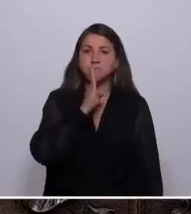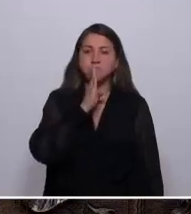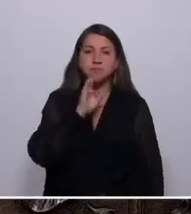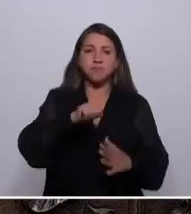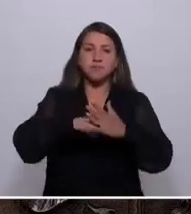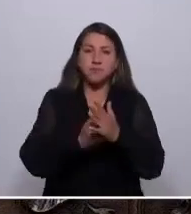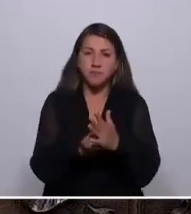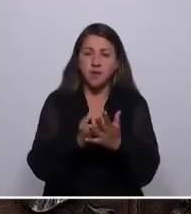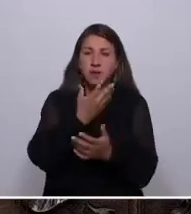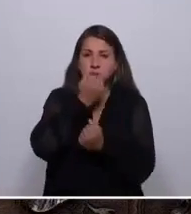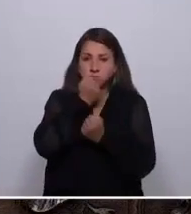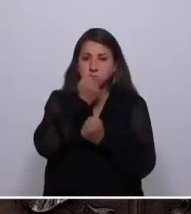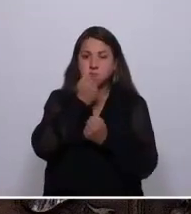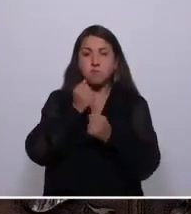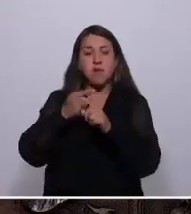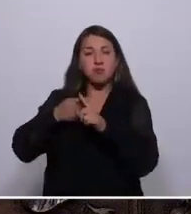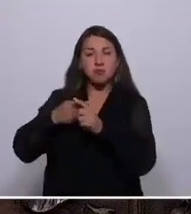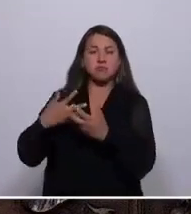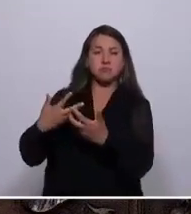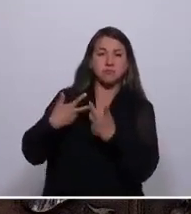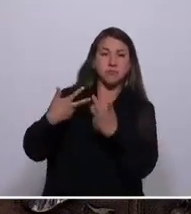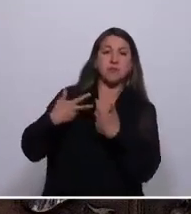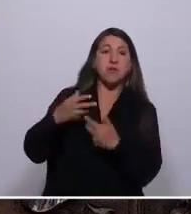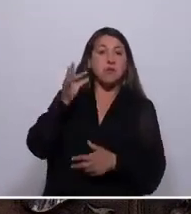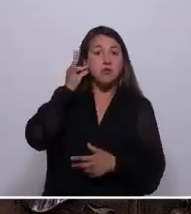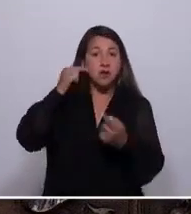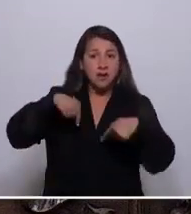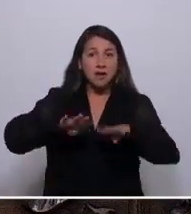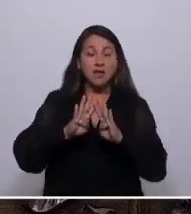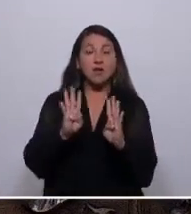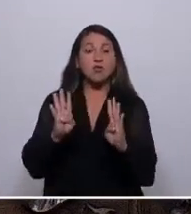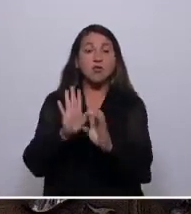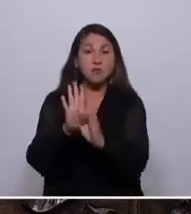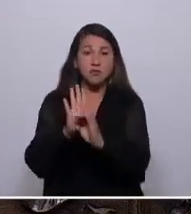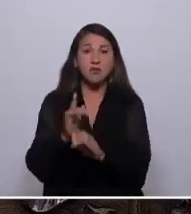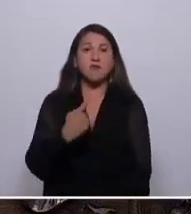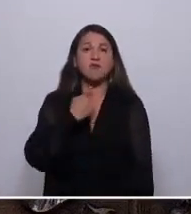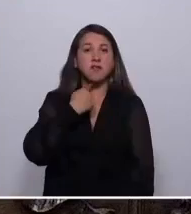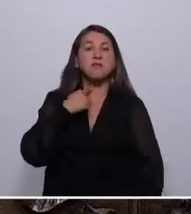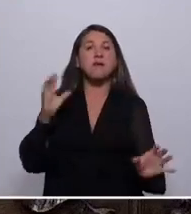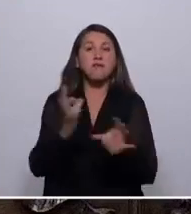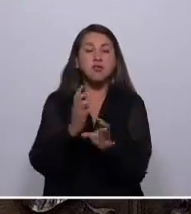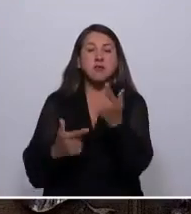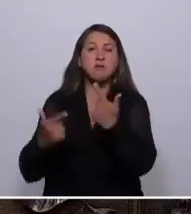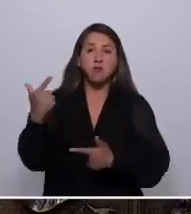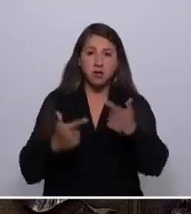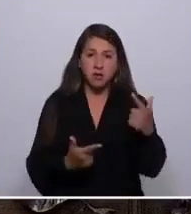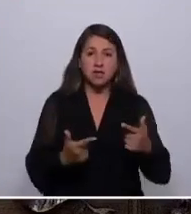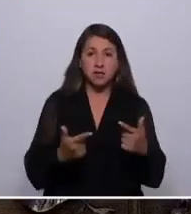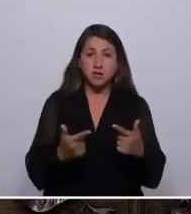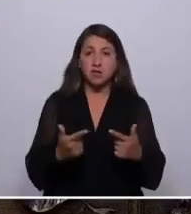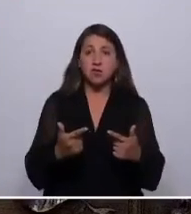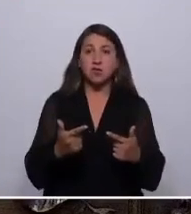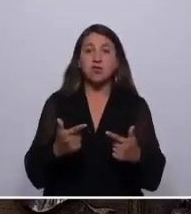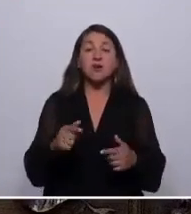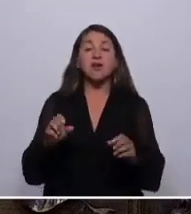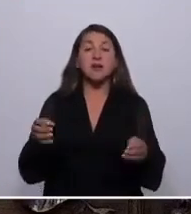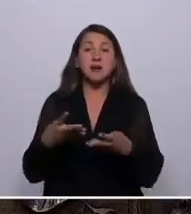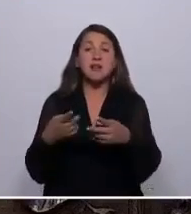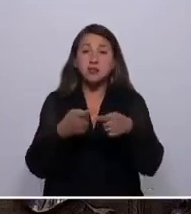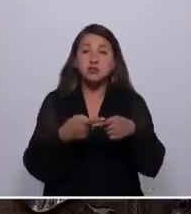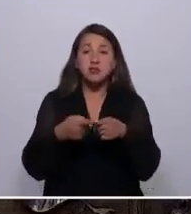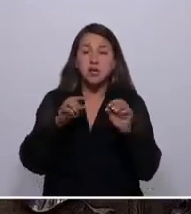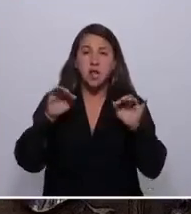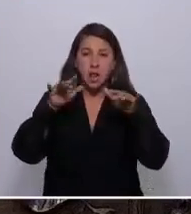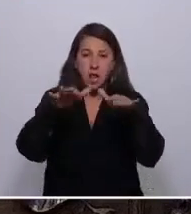y acosadas. Casi todas las mujeres de esta convención hemos sido víctimas de violencia política y digital por redes sociales. Y es